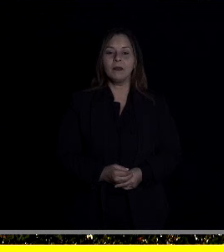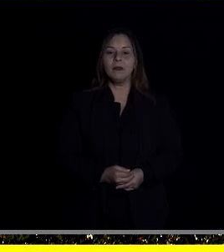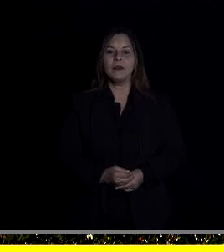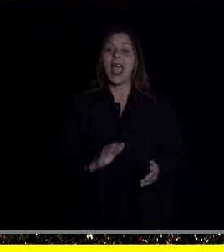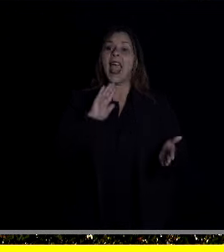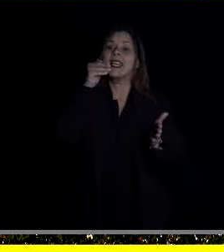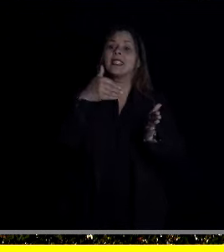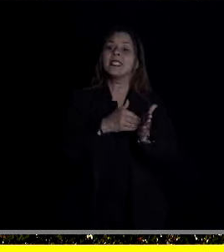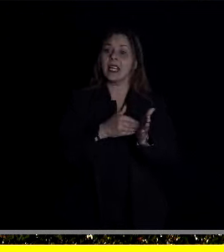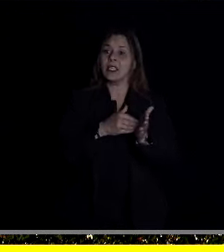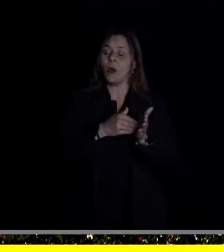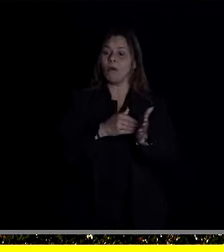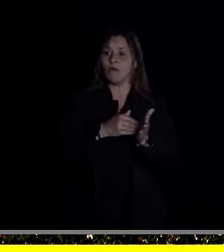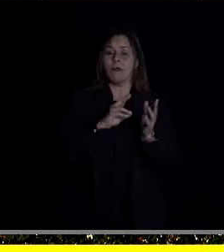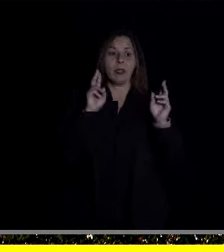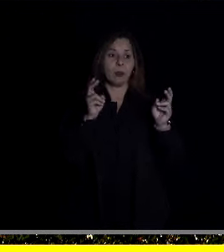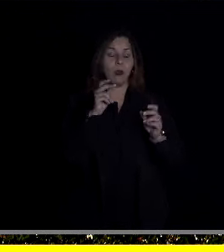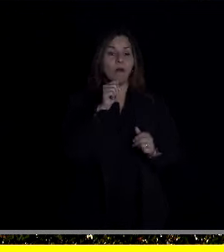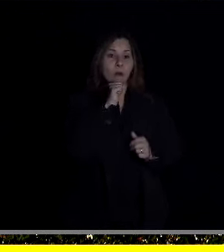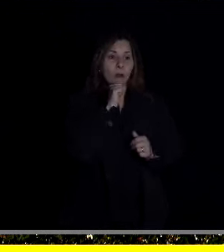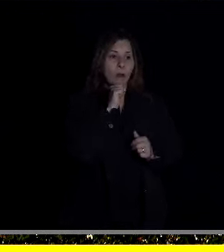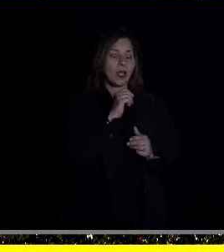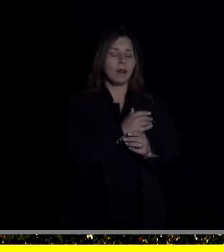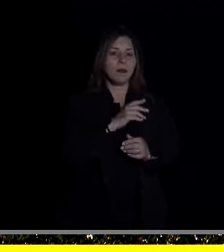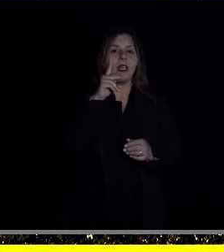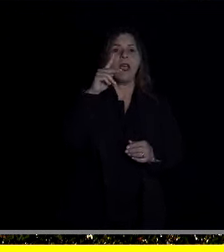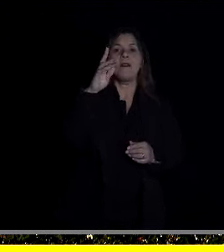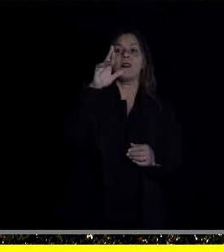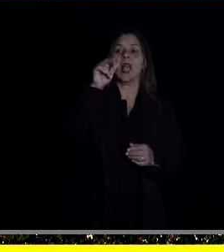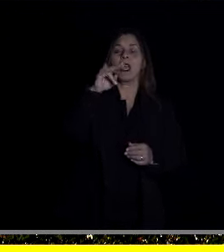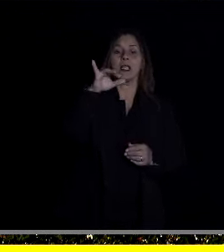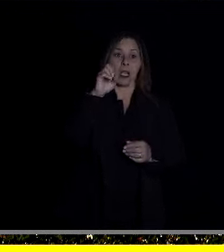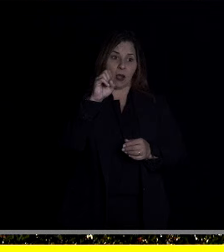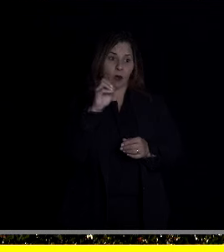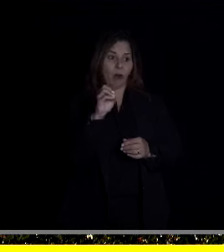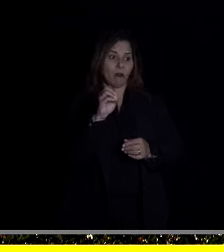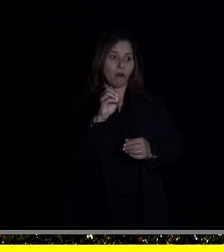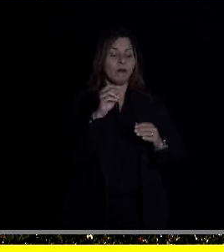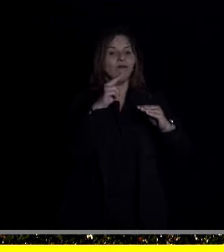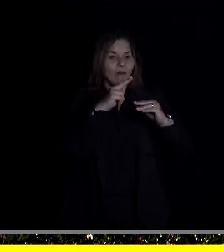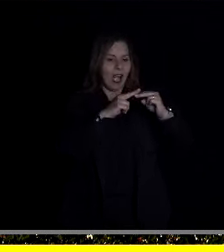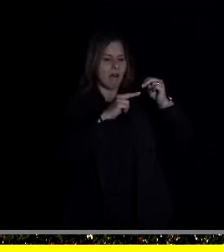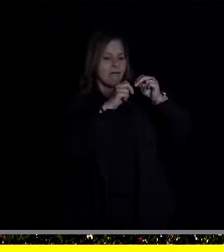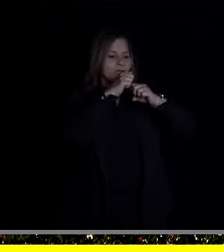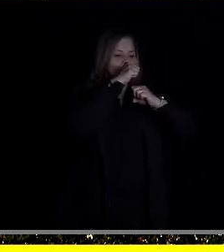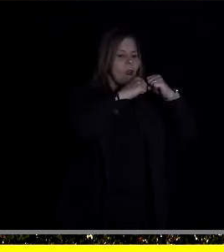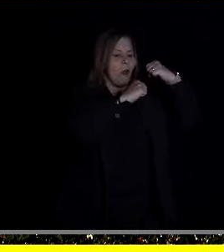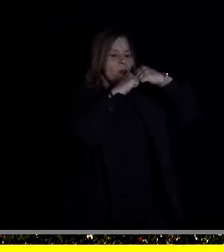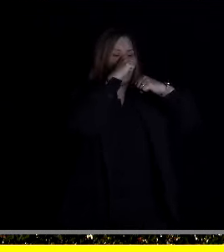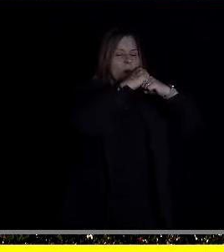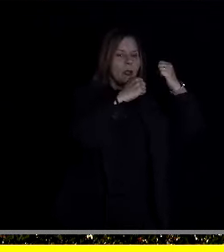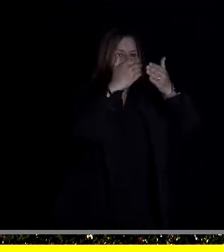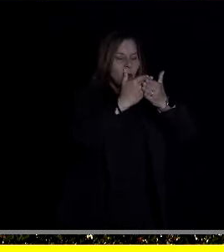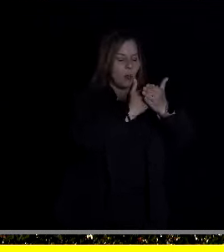El Centro de Transportación Pública Francisco Pancho Pereira, que sirve a toda la región, será remodelado. Actualmente, el proyecto está